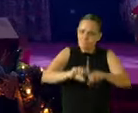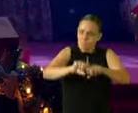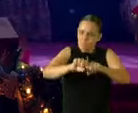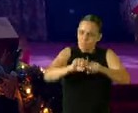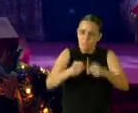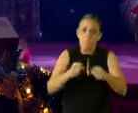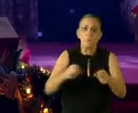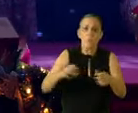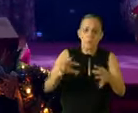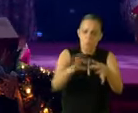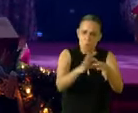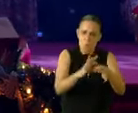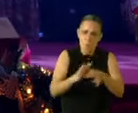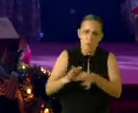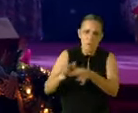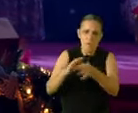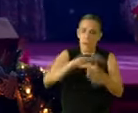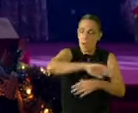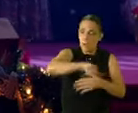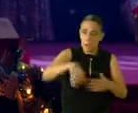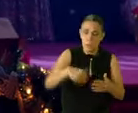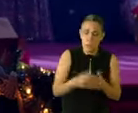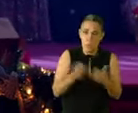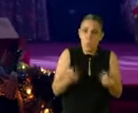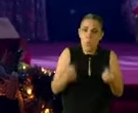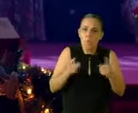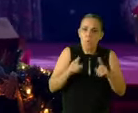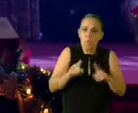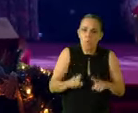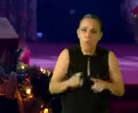Yo creo que todo lo que sucedió en Tierra Santa a través de este